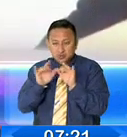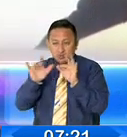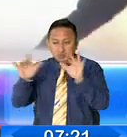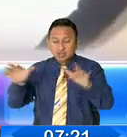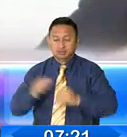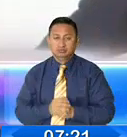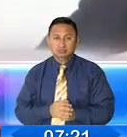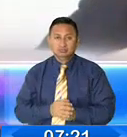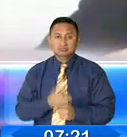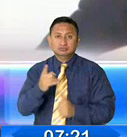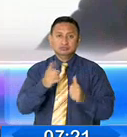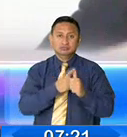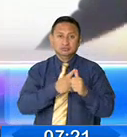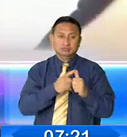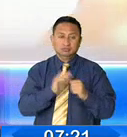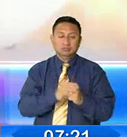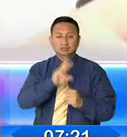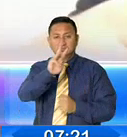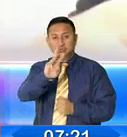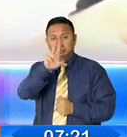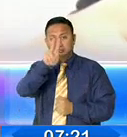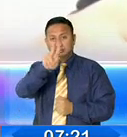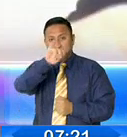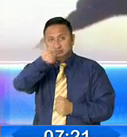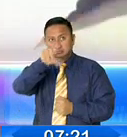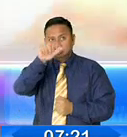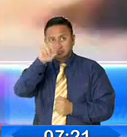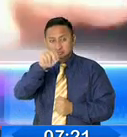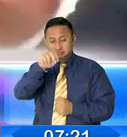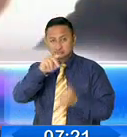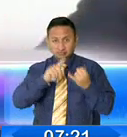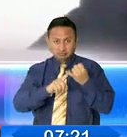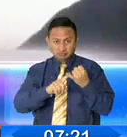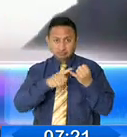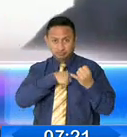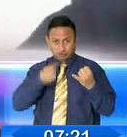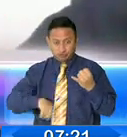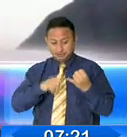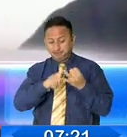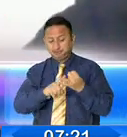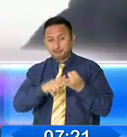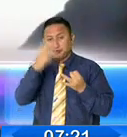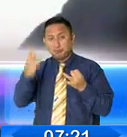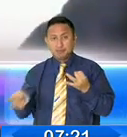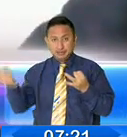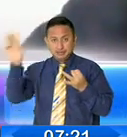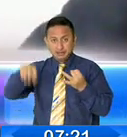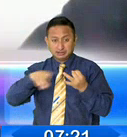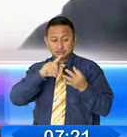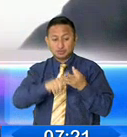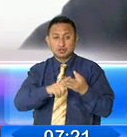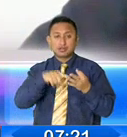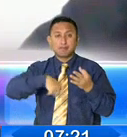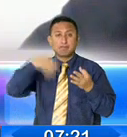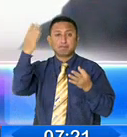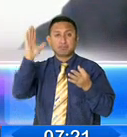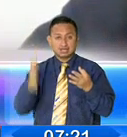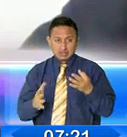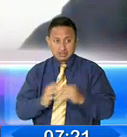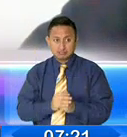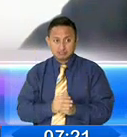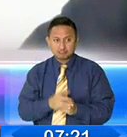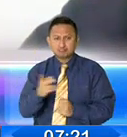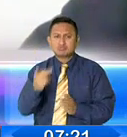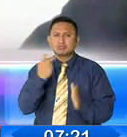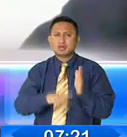primero fue la de Wuhan, luego la británica, y ahora estamos ante un peligro de la variante brasilera. ¿Qué pasa con esta